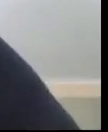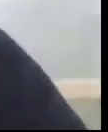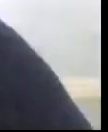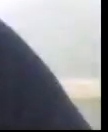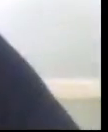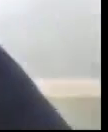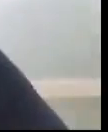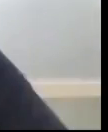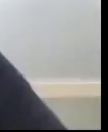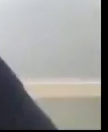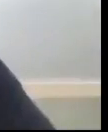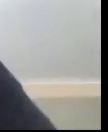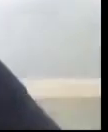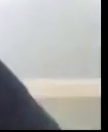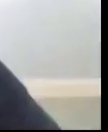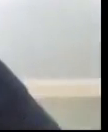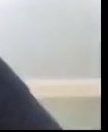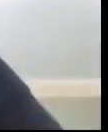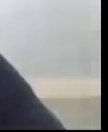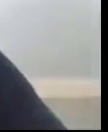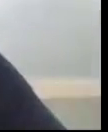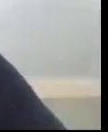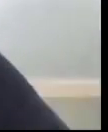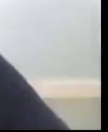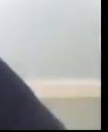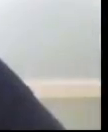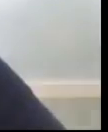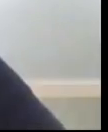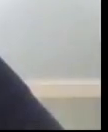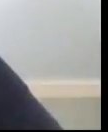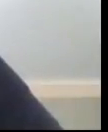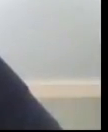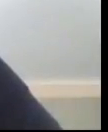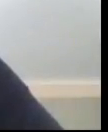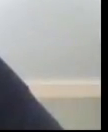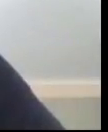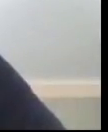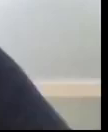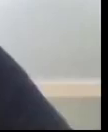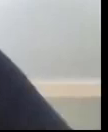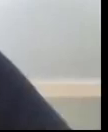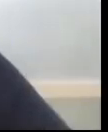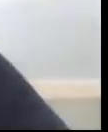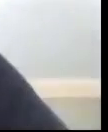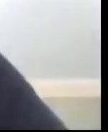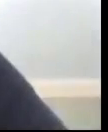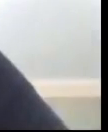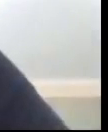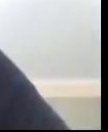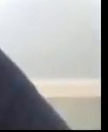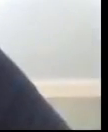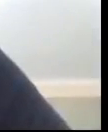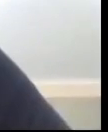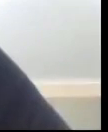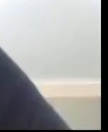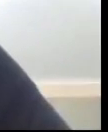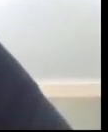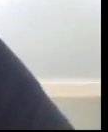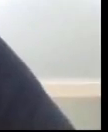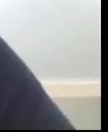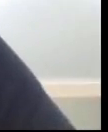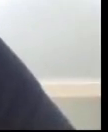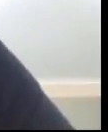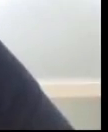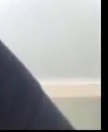buscan es colocar también la importancia del trabajo de las periodistas en los medios de comunicación